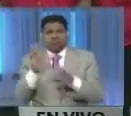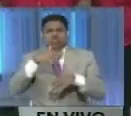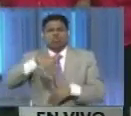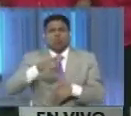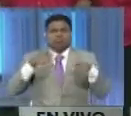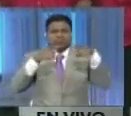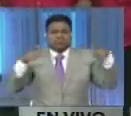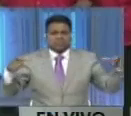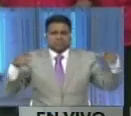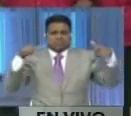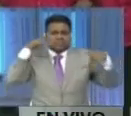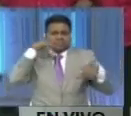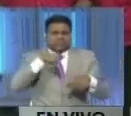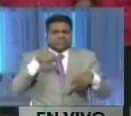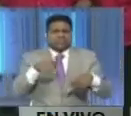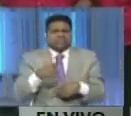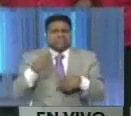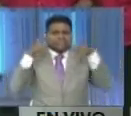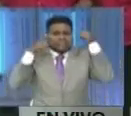Váyase para allá